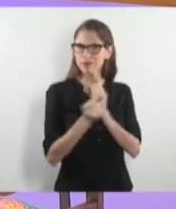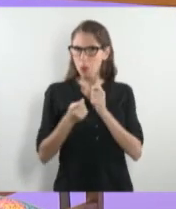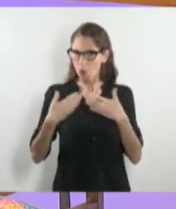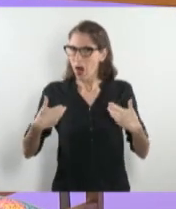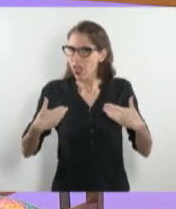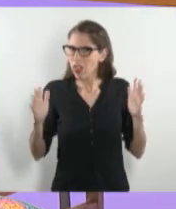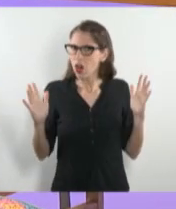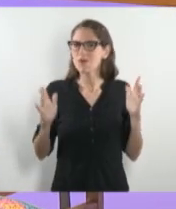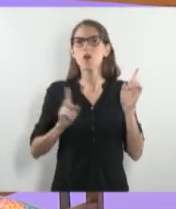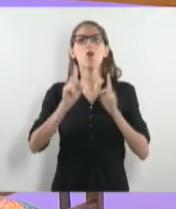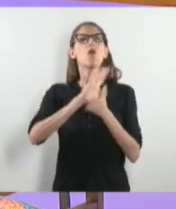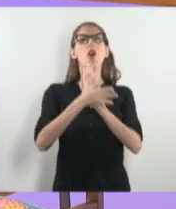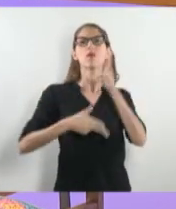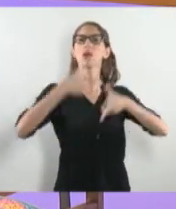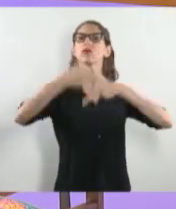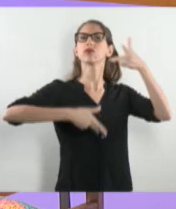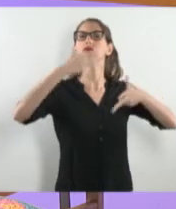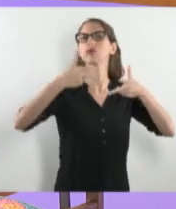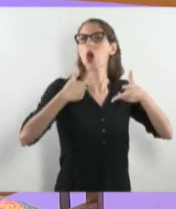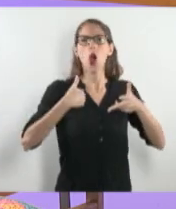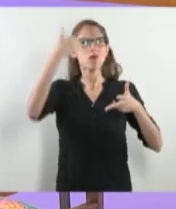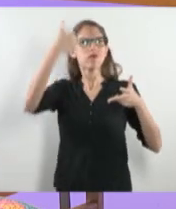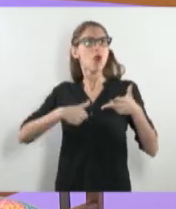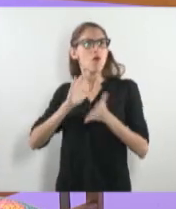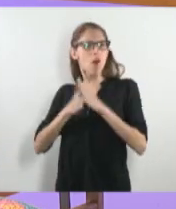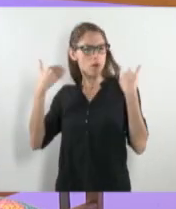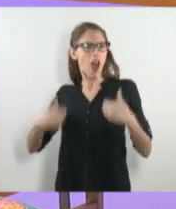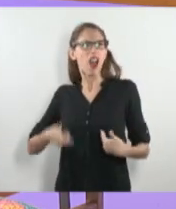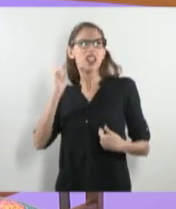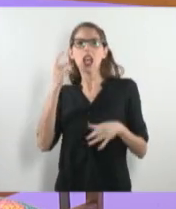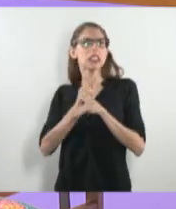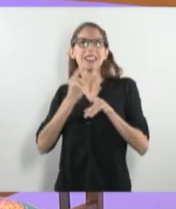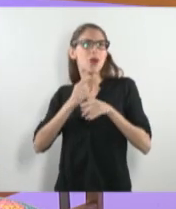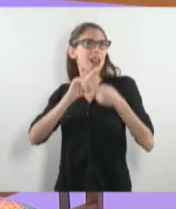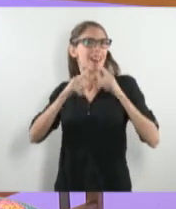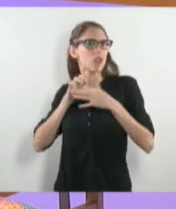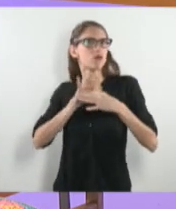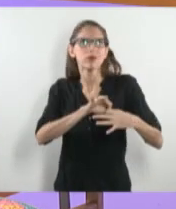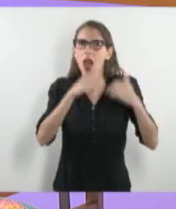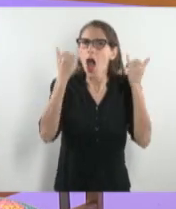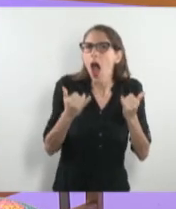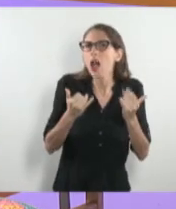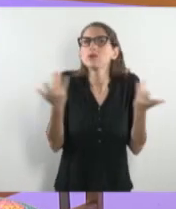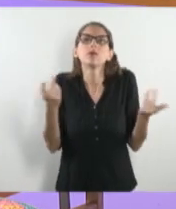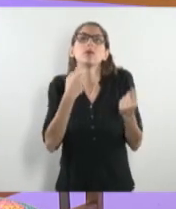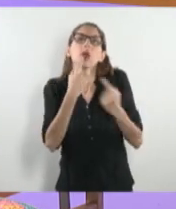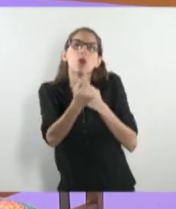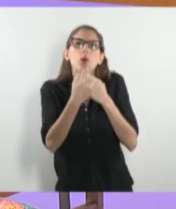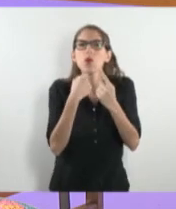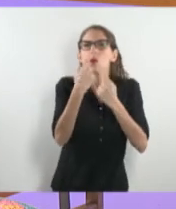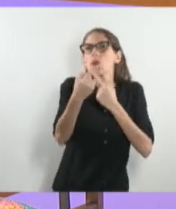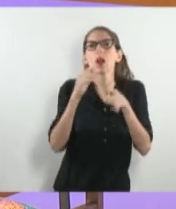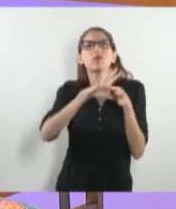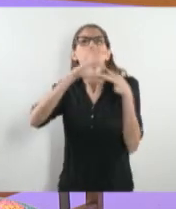uno está de algún modo implicado todo el tiempo en lo que hace. Preguntas filosóficas en el inicio de